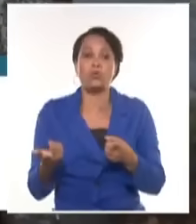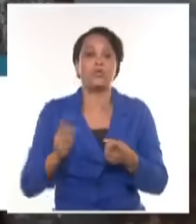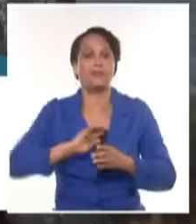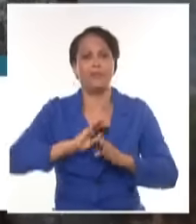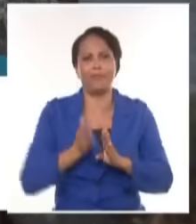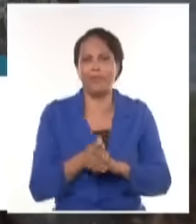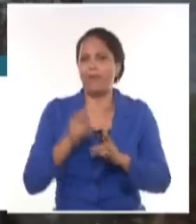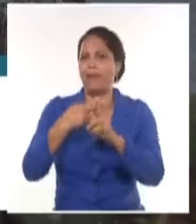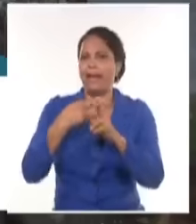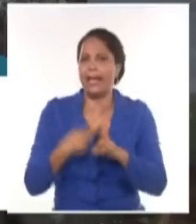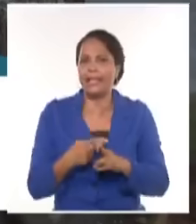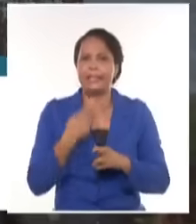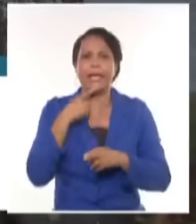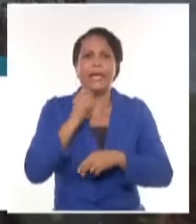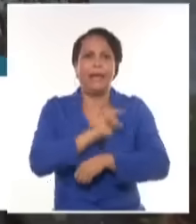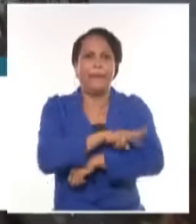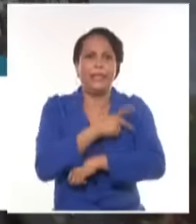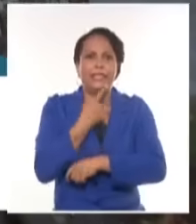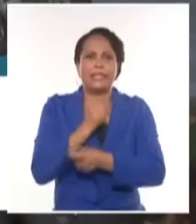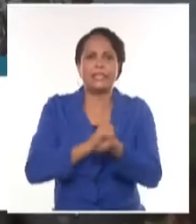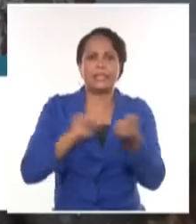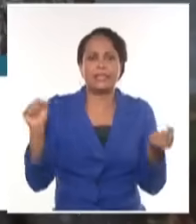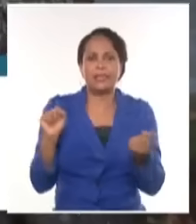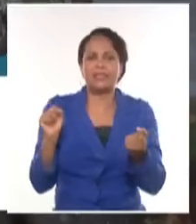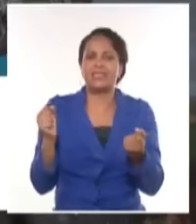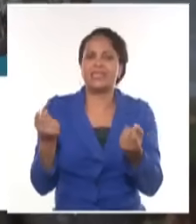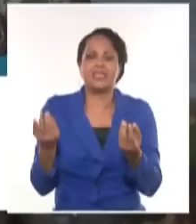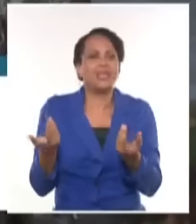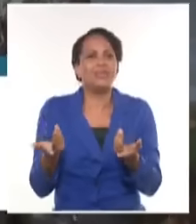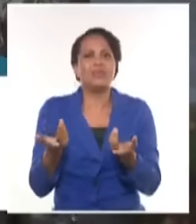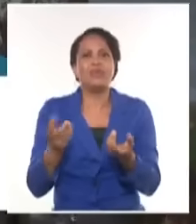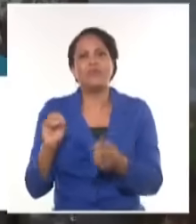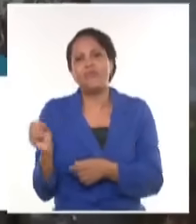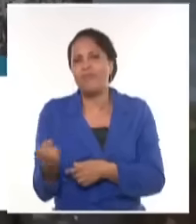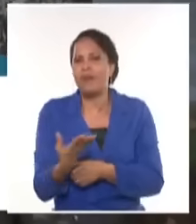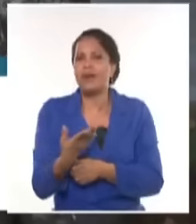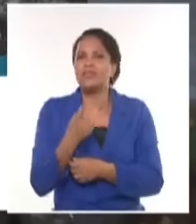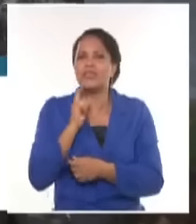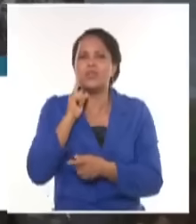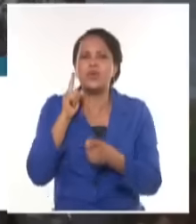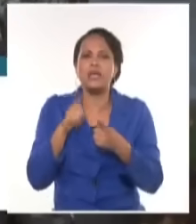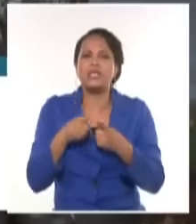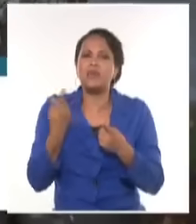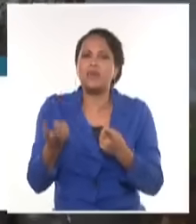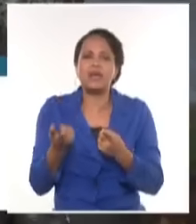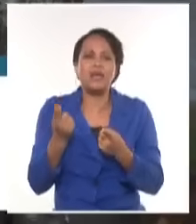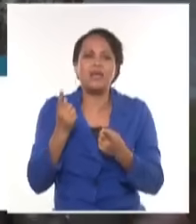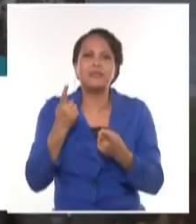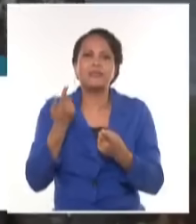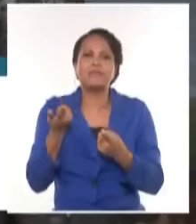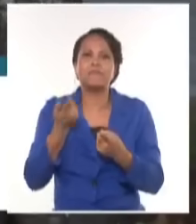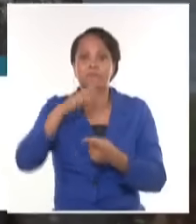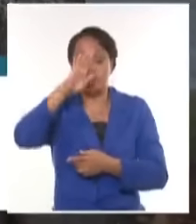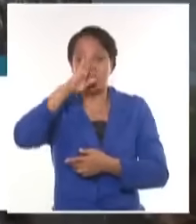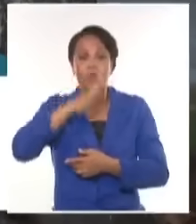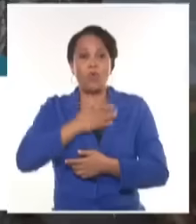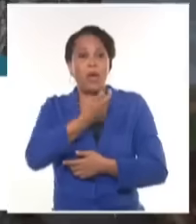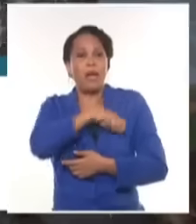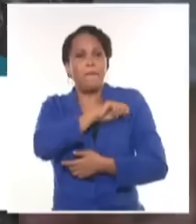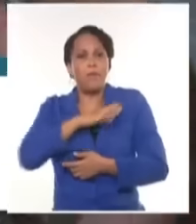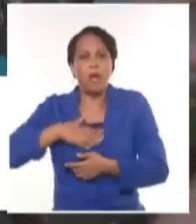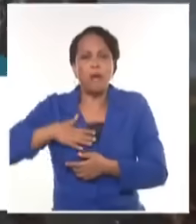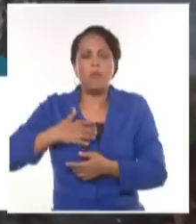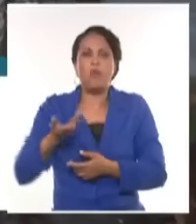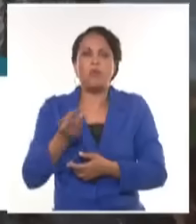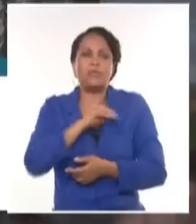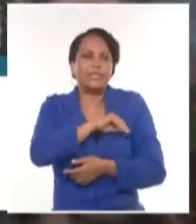lista terrorista, todas esas cosas que son una forma de querer precisamente de que el pueblo se sienta mal, de que el